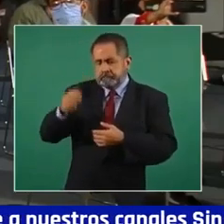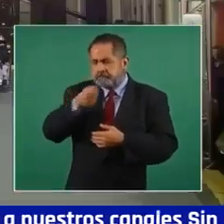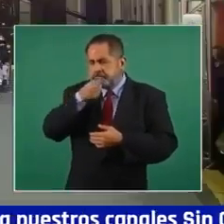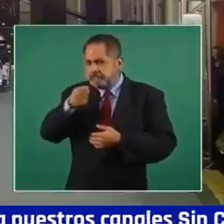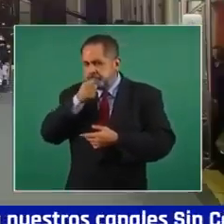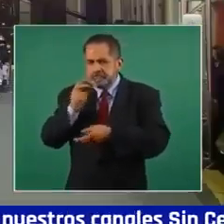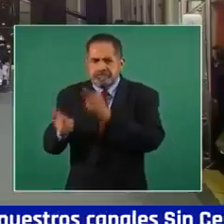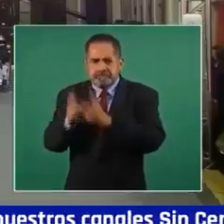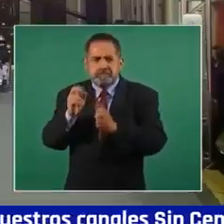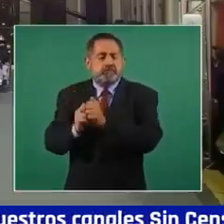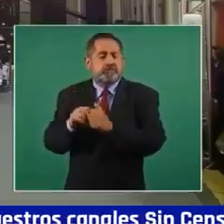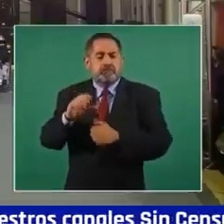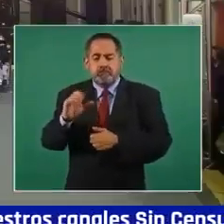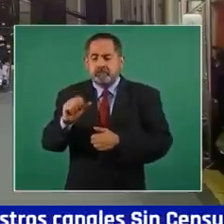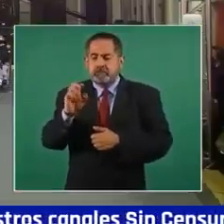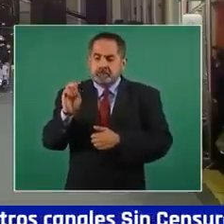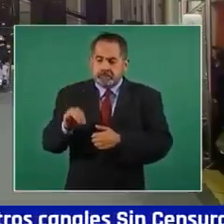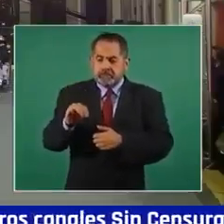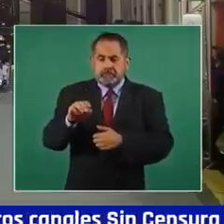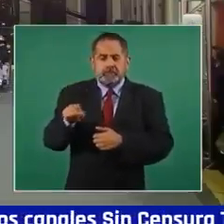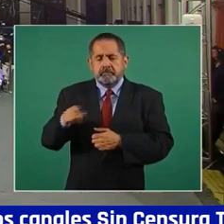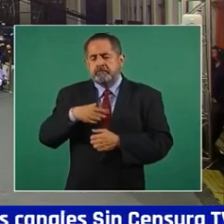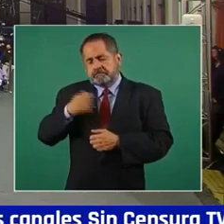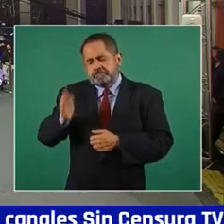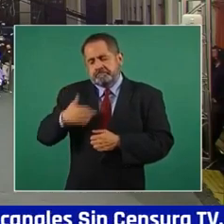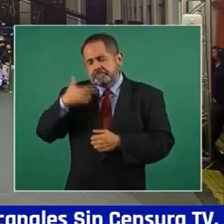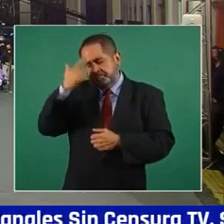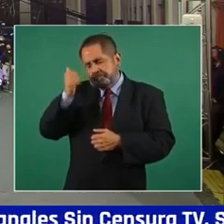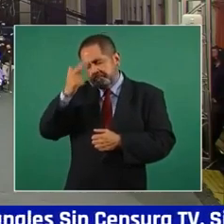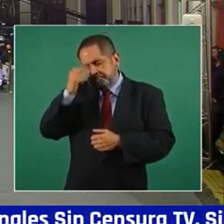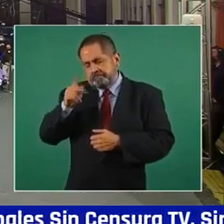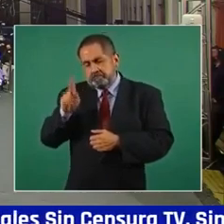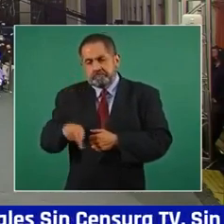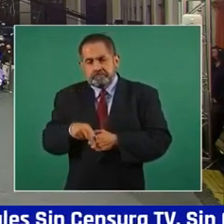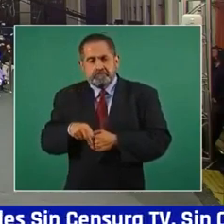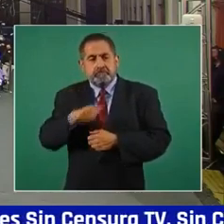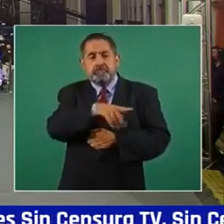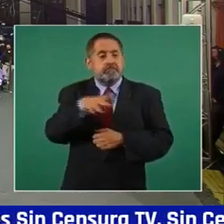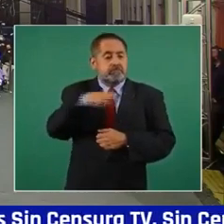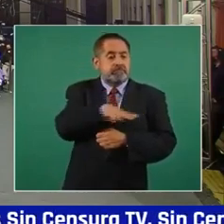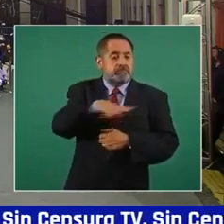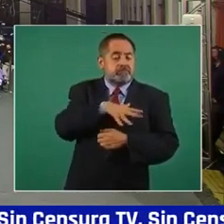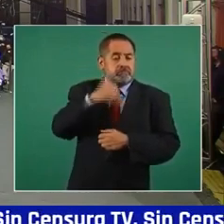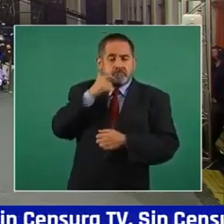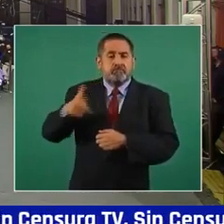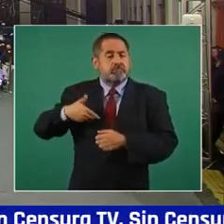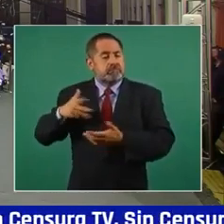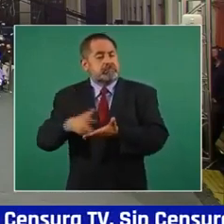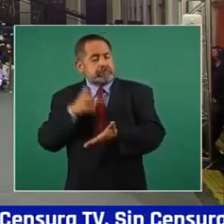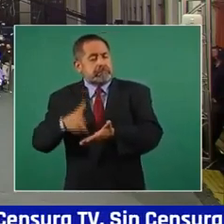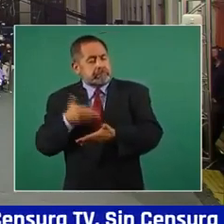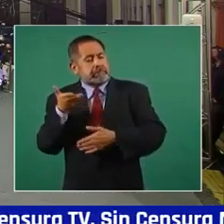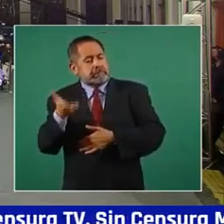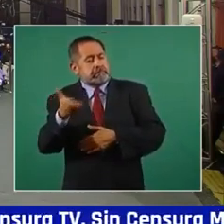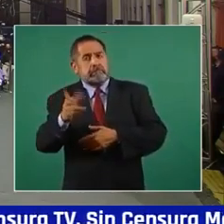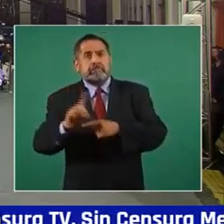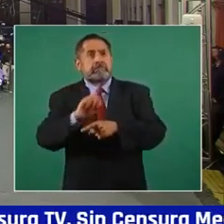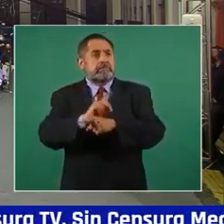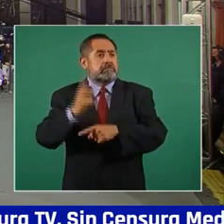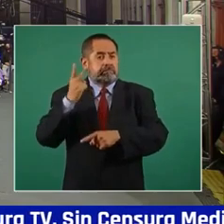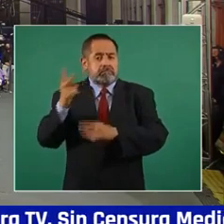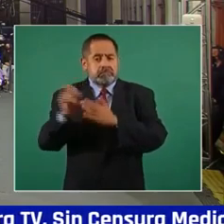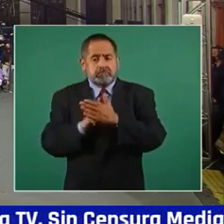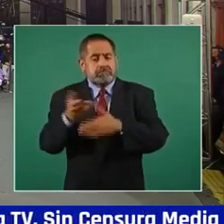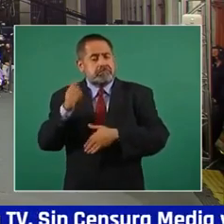entrevista concedida a Carmen Aristegui y que, por cierto, se ha negado a darme a mí en las peticiones constantes que le he hecho desde hace 2